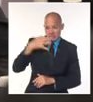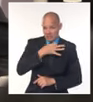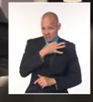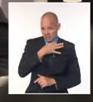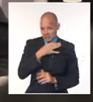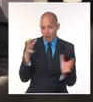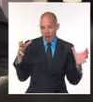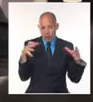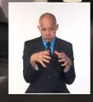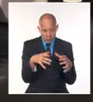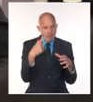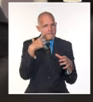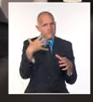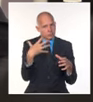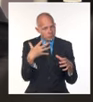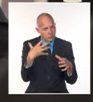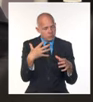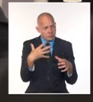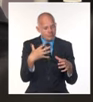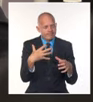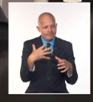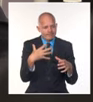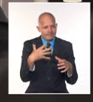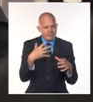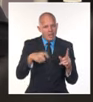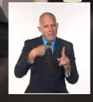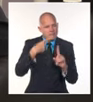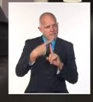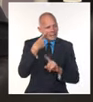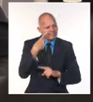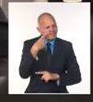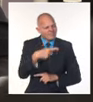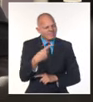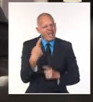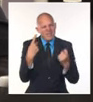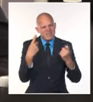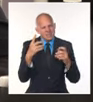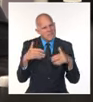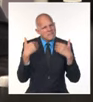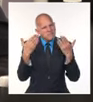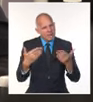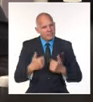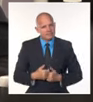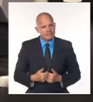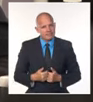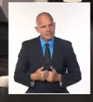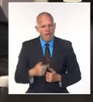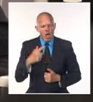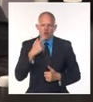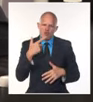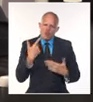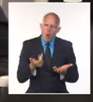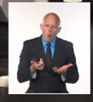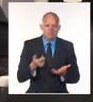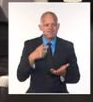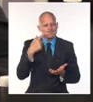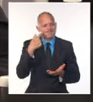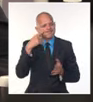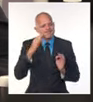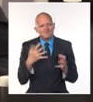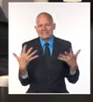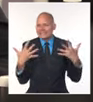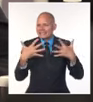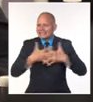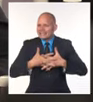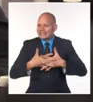las relaciones, pero también confirmó la necesidad de dar un vuelco a las acciones para diversificar los vínculos entre